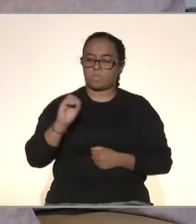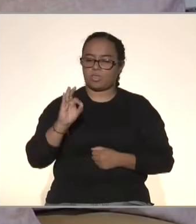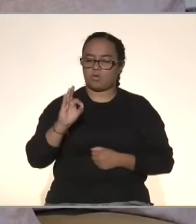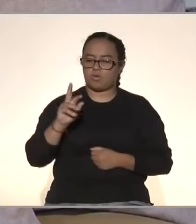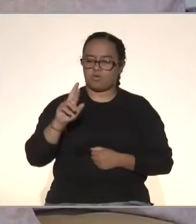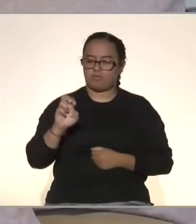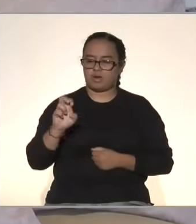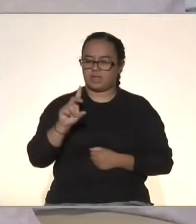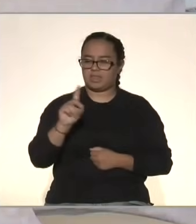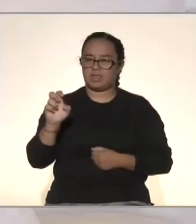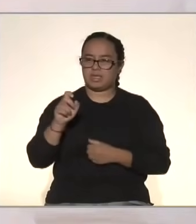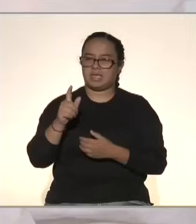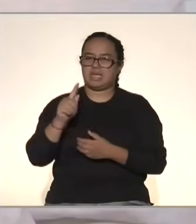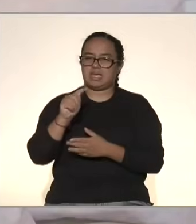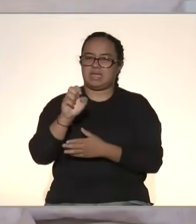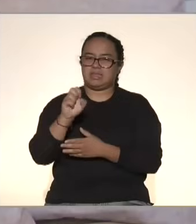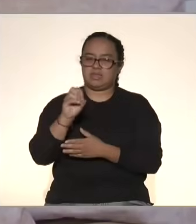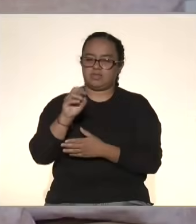tesoros, de la gratitud.